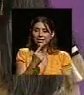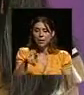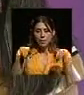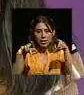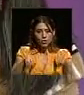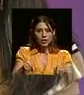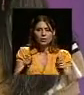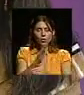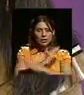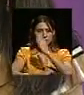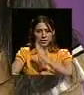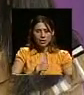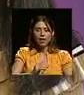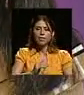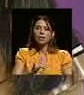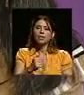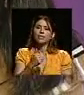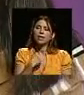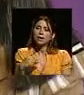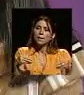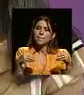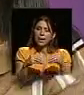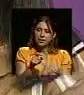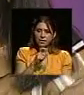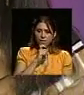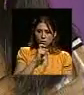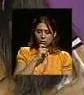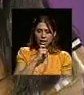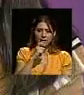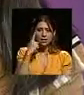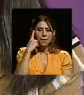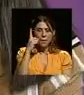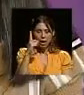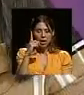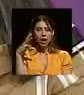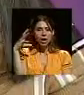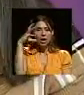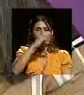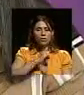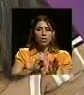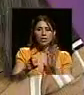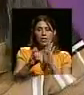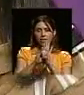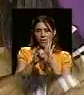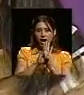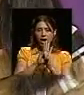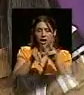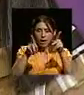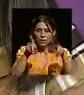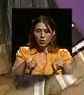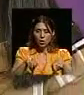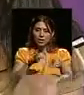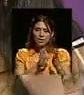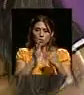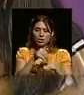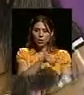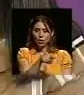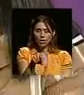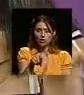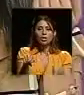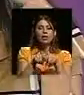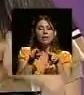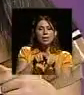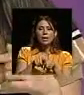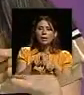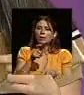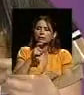con discapacidad tienen más dificultades para identificar al abusador, para acusarlo y también para